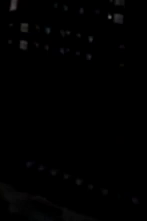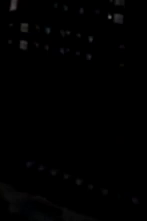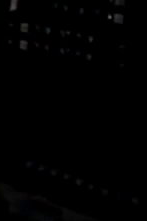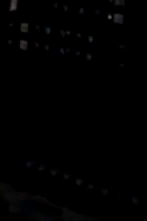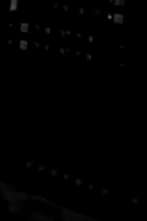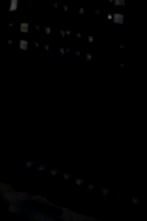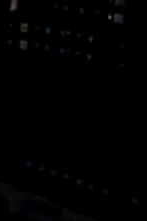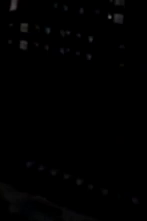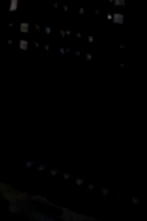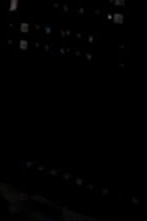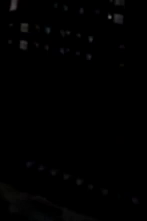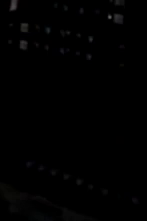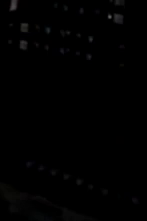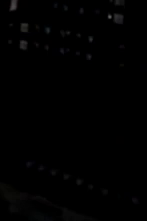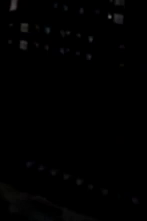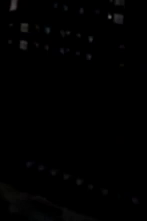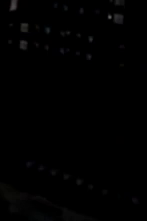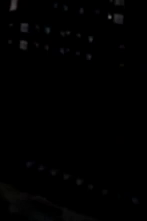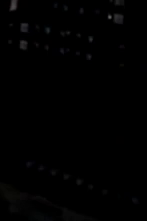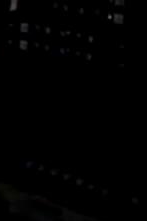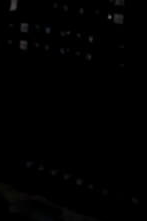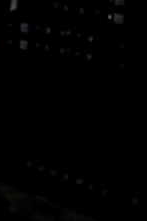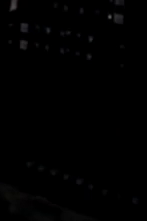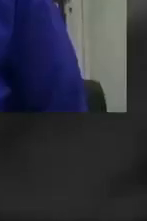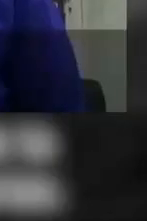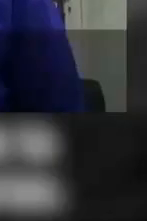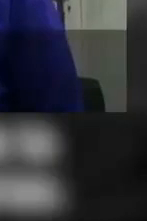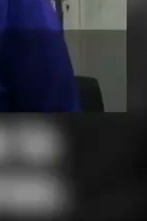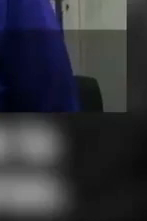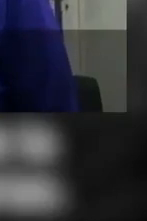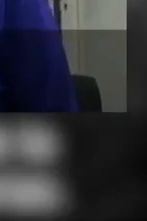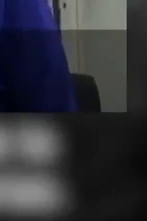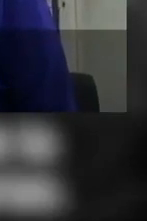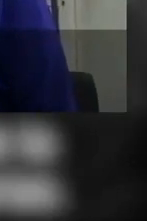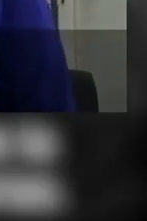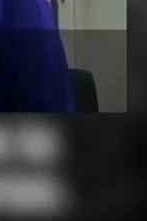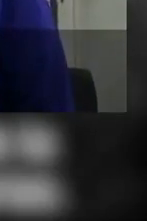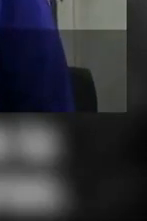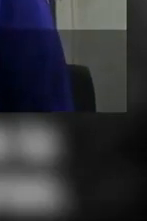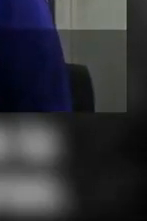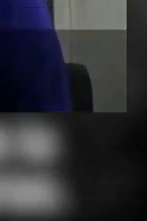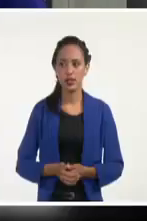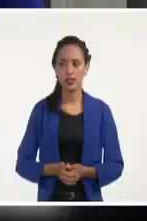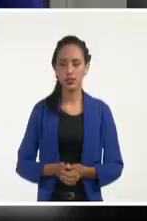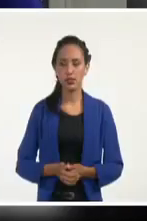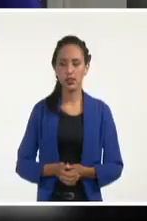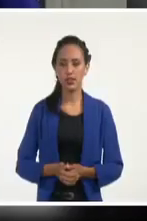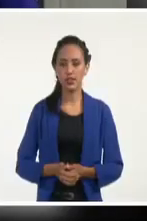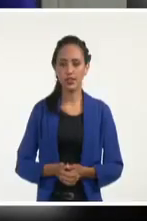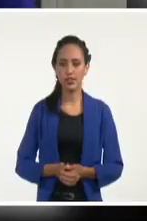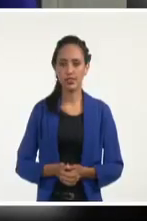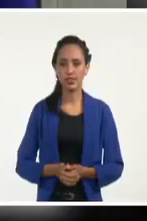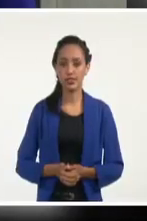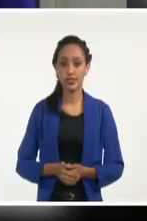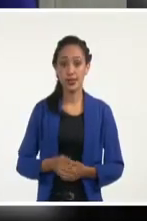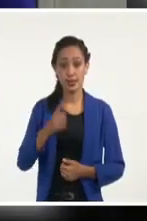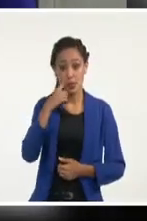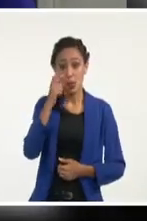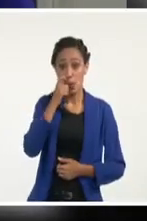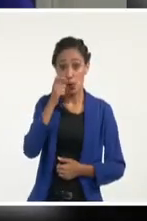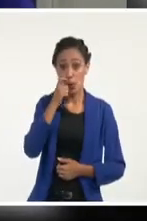of developing a society more like Cuba. Por su parte, el diputado español de Izquierda Unida, Manuel